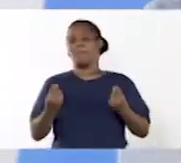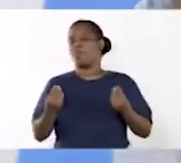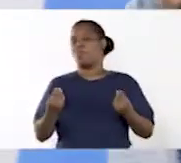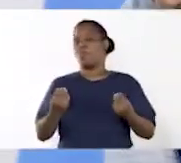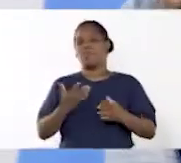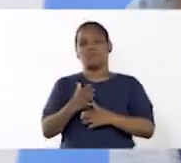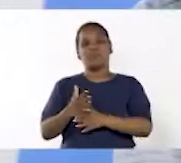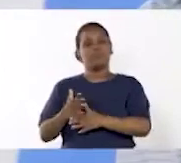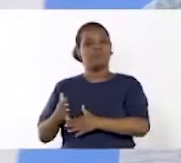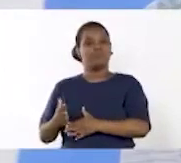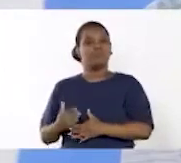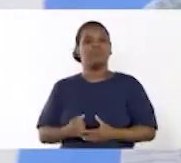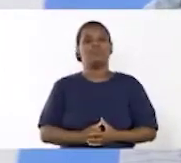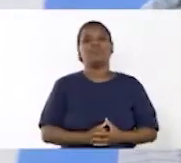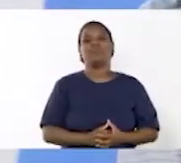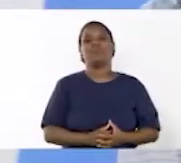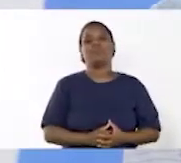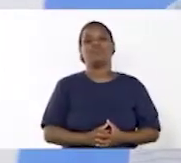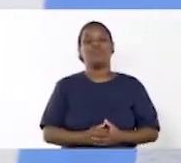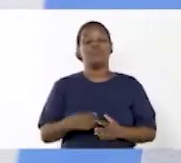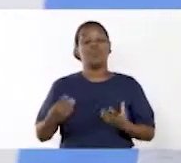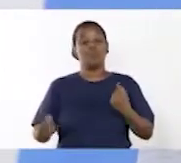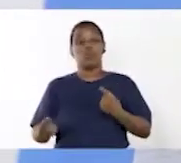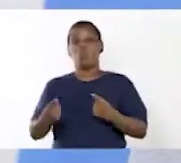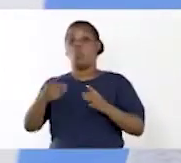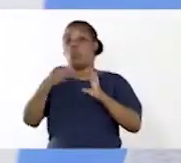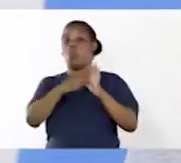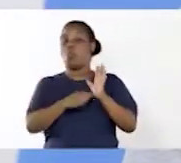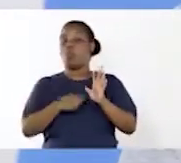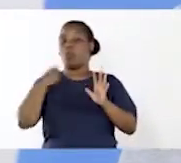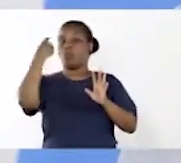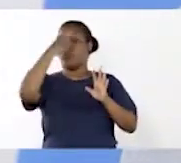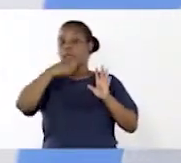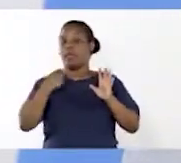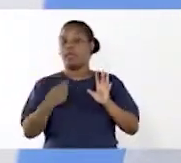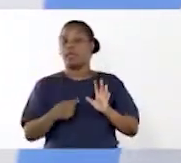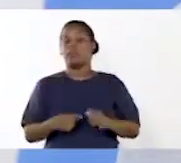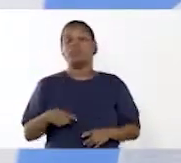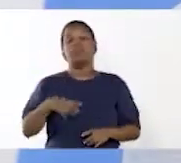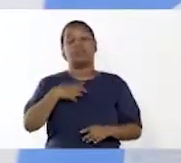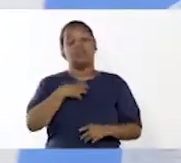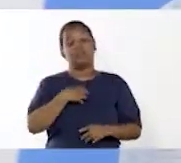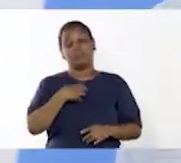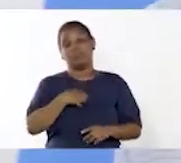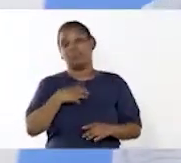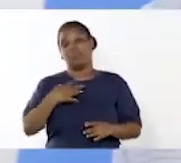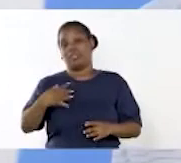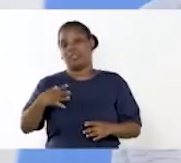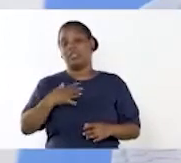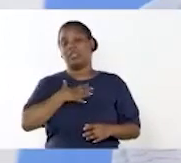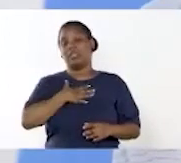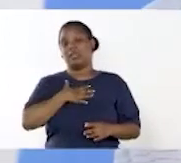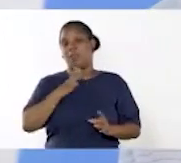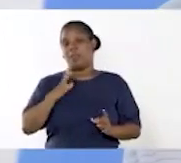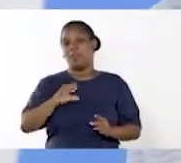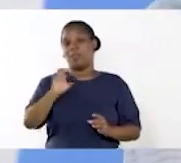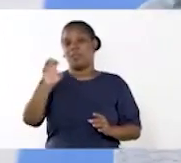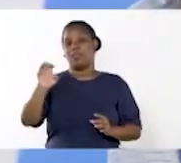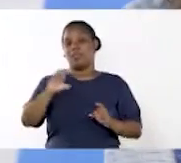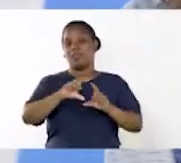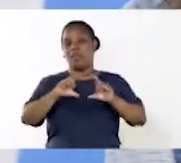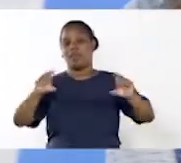muy variada. O sea que hay todo un conjunto de características que obedecen a esa faja, y de todo eso pueden